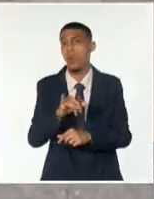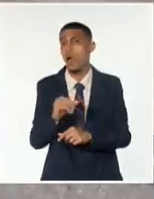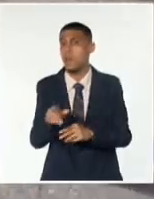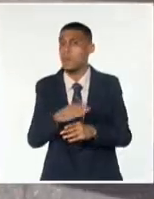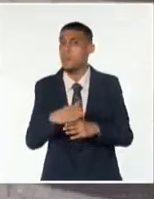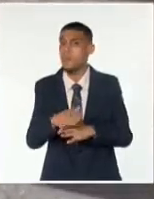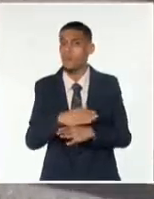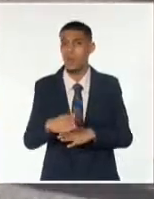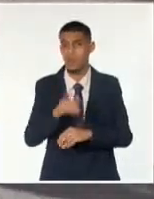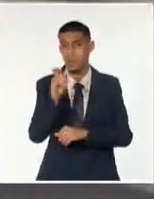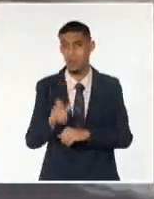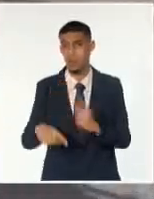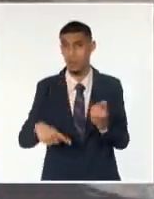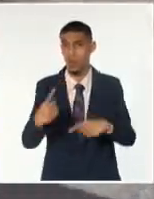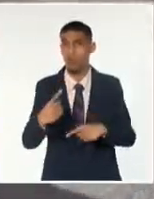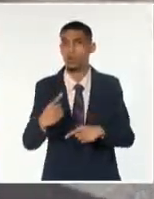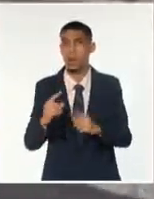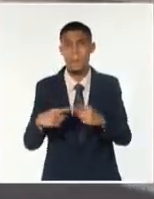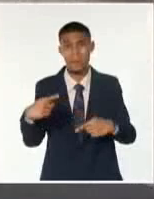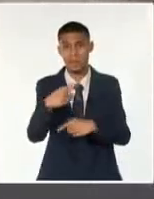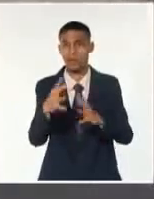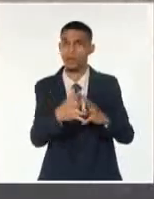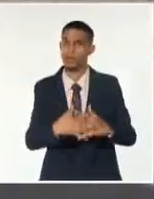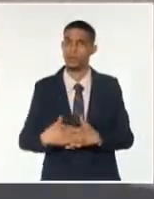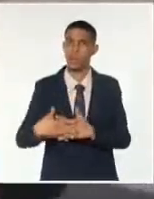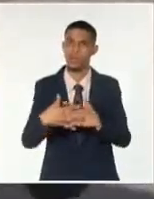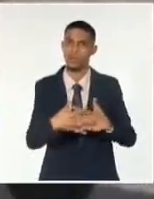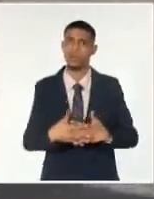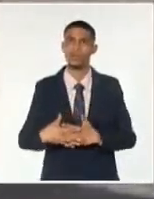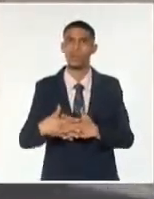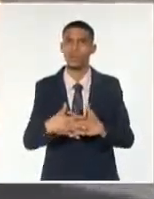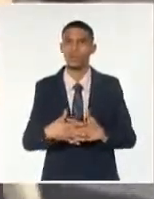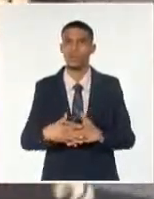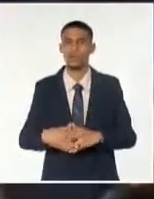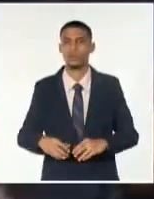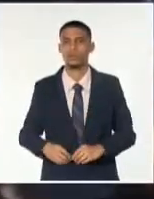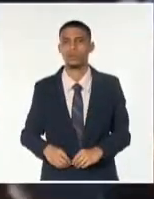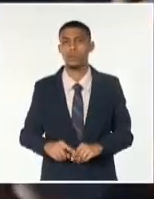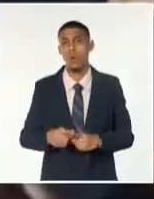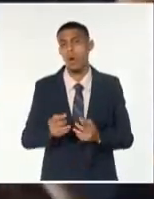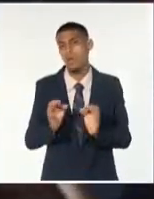en particular Estados Unidos e Israel, de devolver el país a la